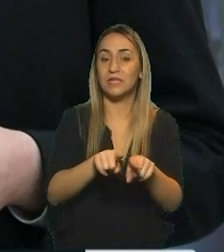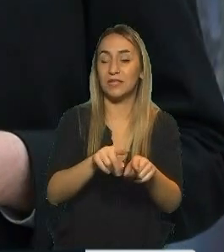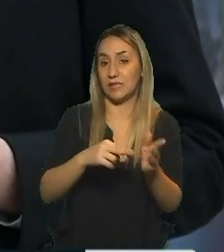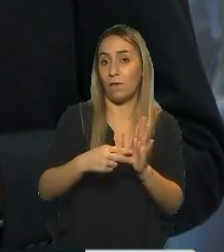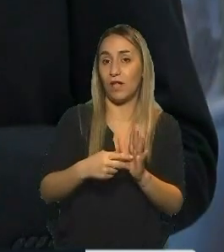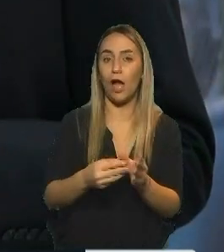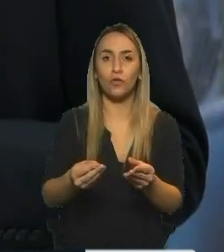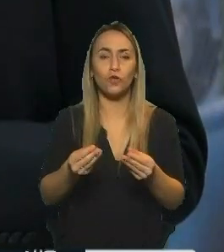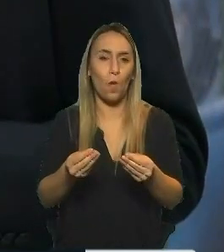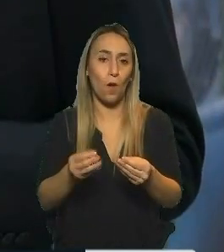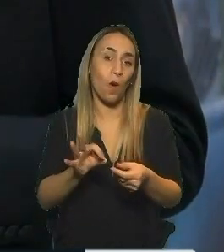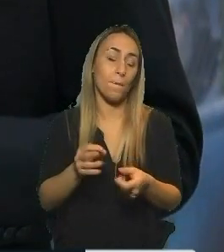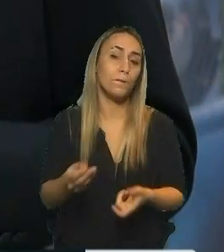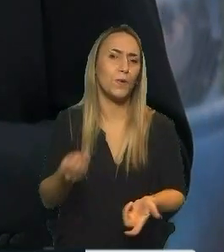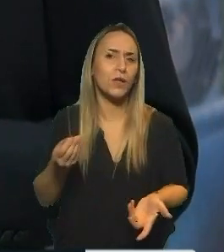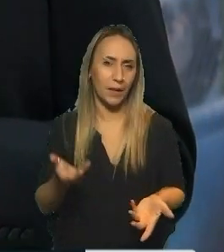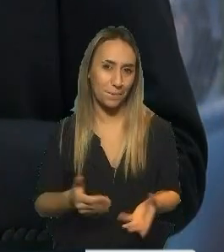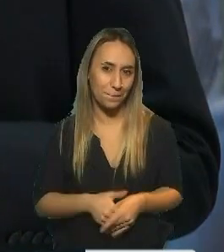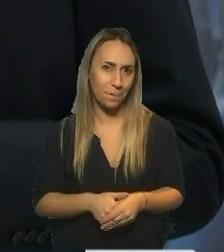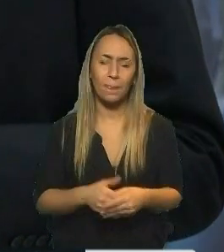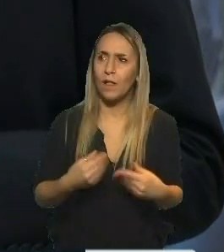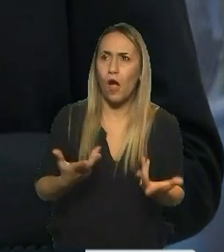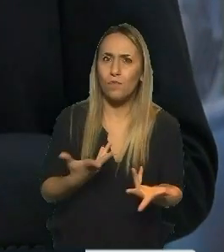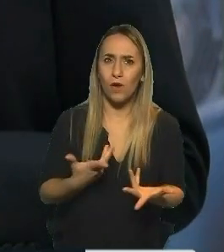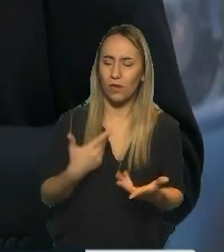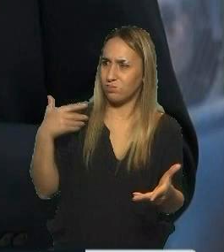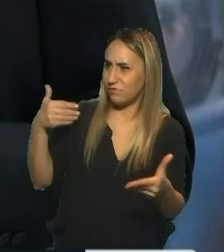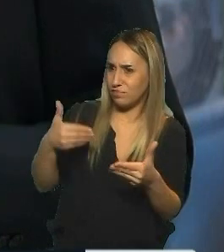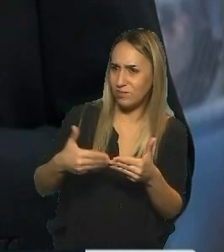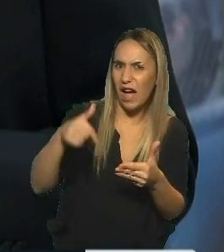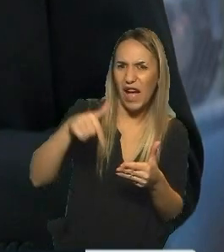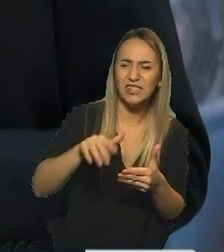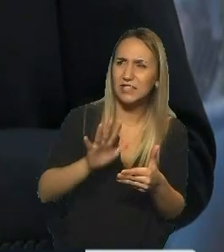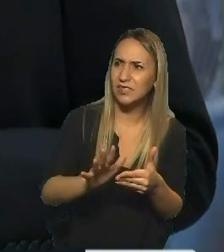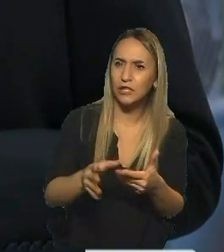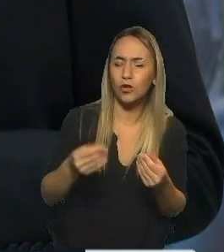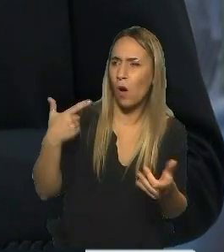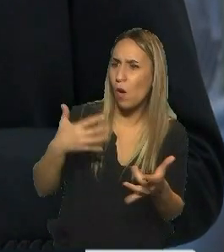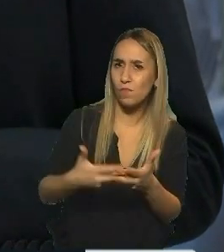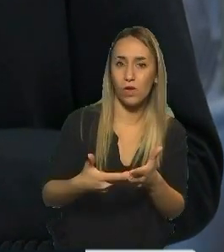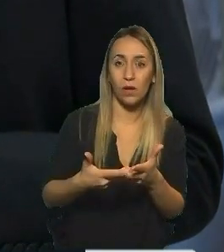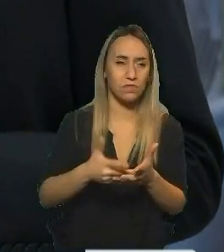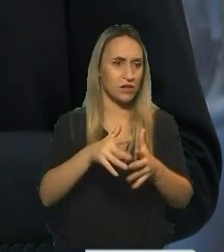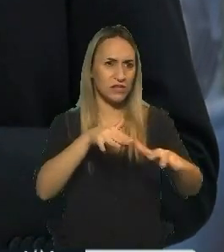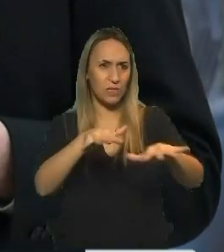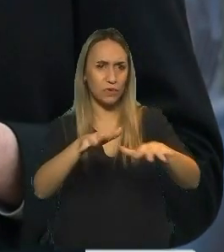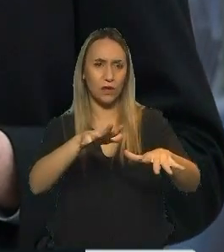por qué. ¿Cómo fue que llegamos a estas situaciones de destrucción, a estas situaciones de